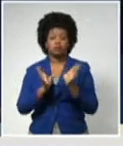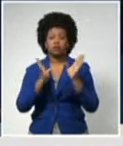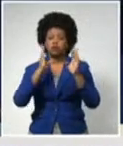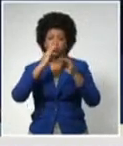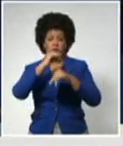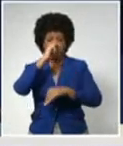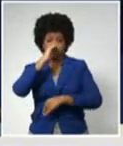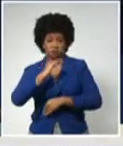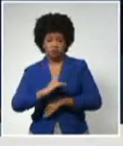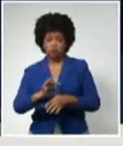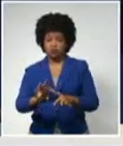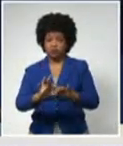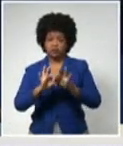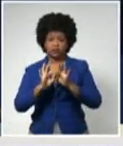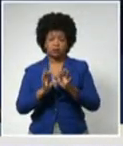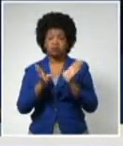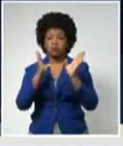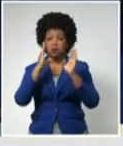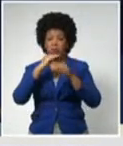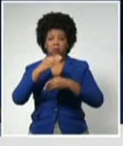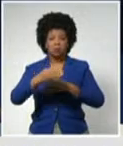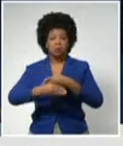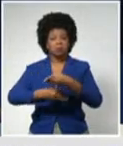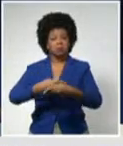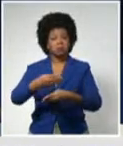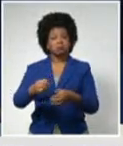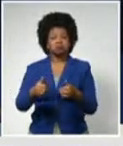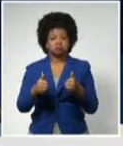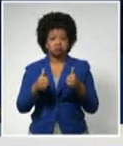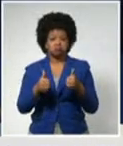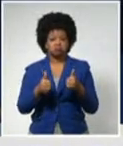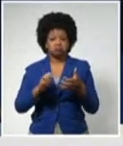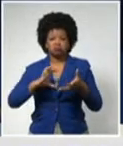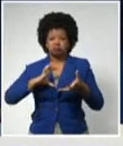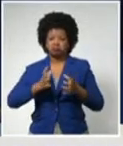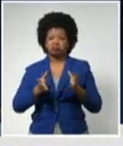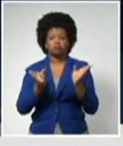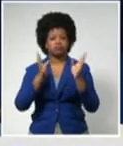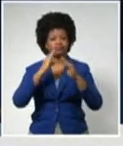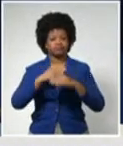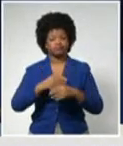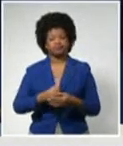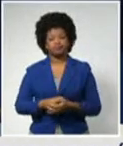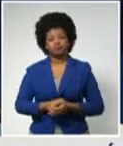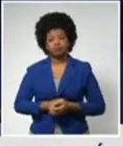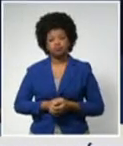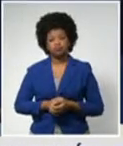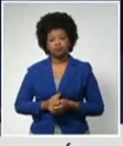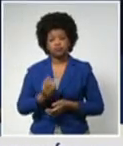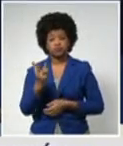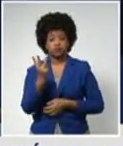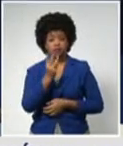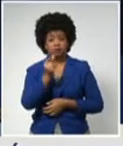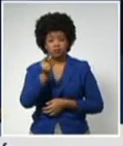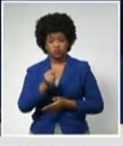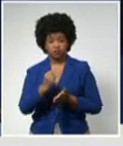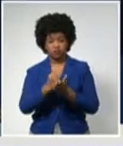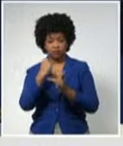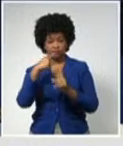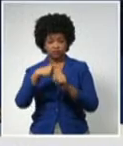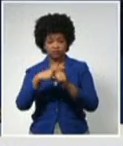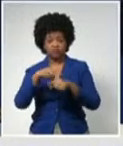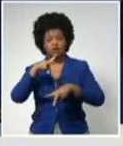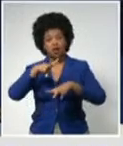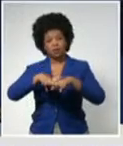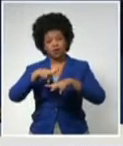evolución bastante sin complicación. Los tres casos son de La Habana, de tres